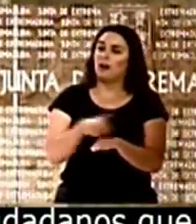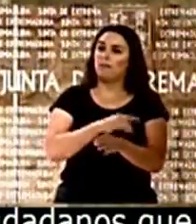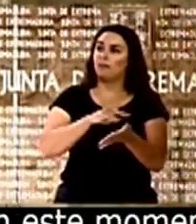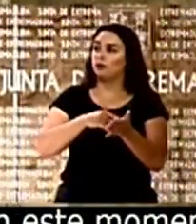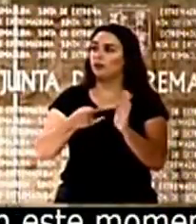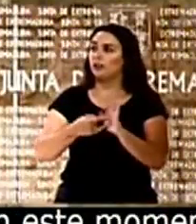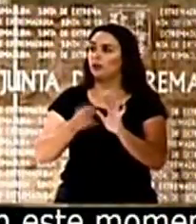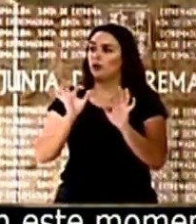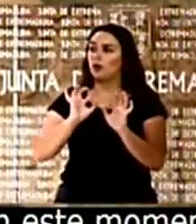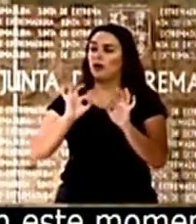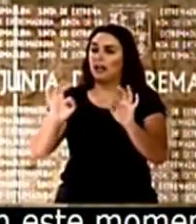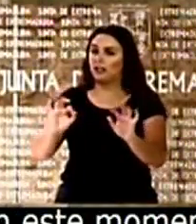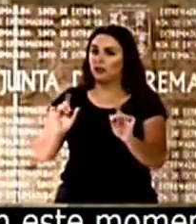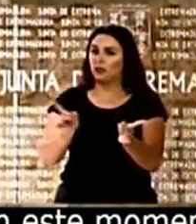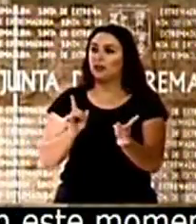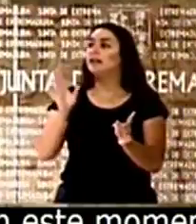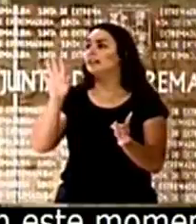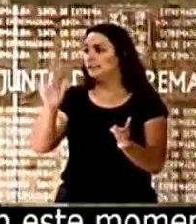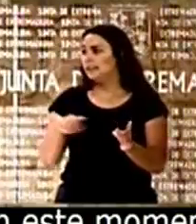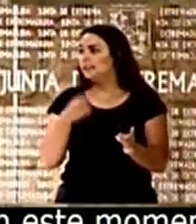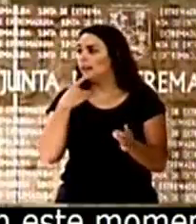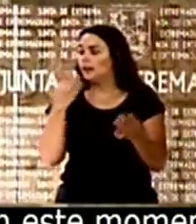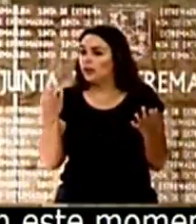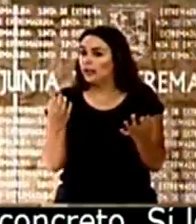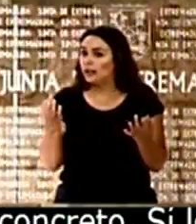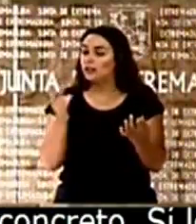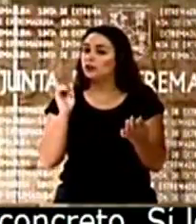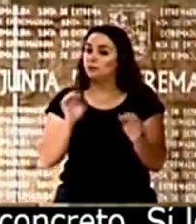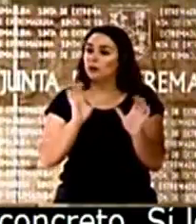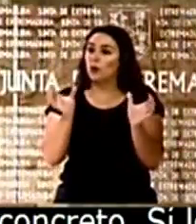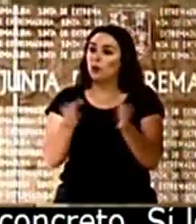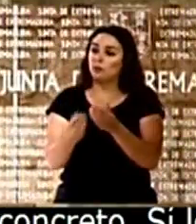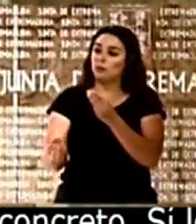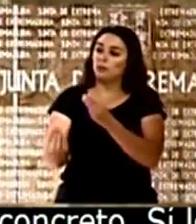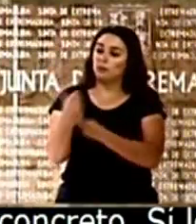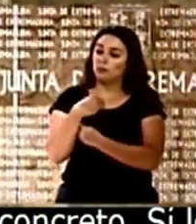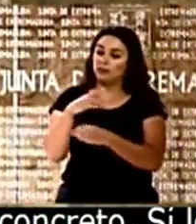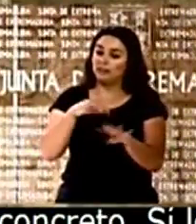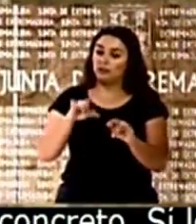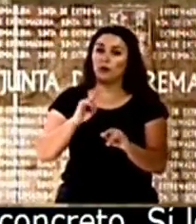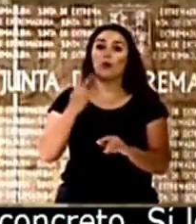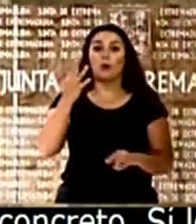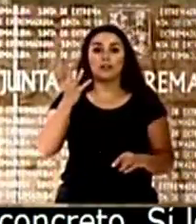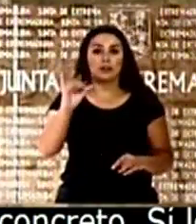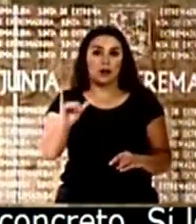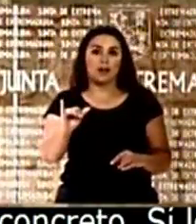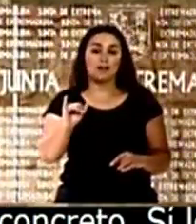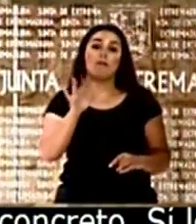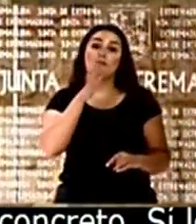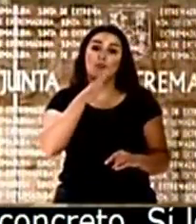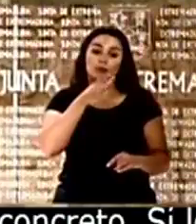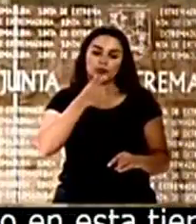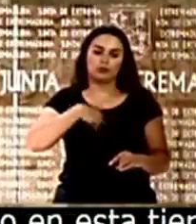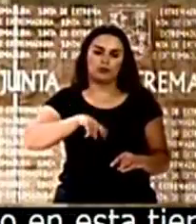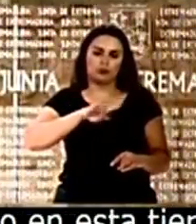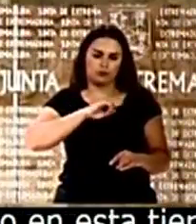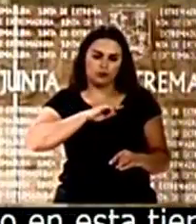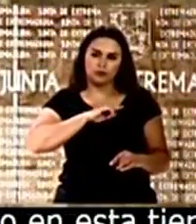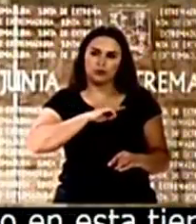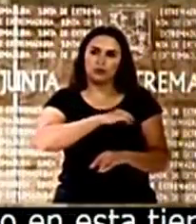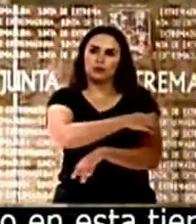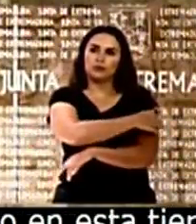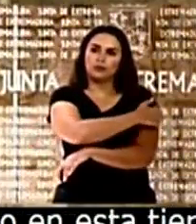en concreto. Sí les digo que no hay solo un grupo inversor interesado en esta tierra, que hay 4. Por eso nosotros